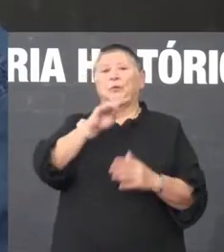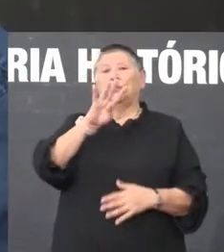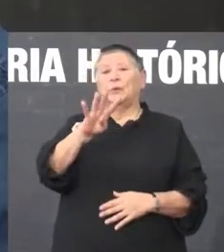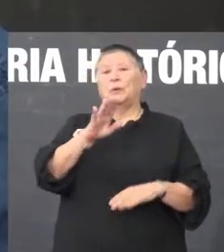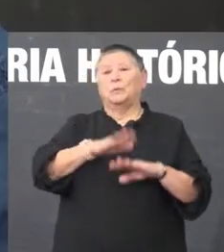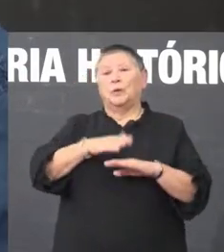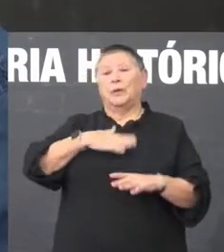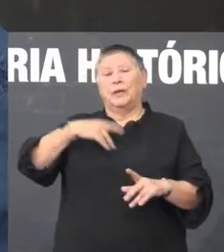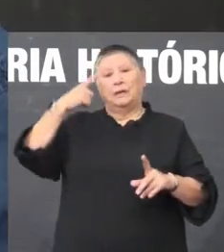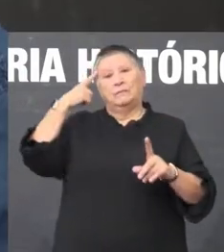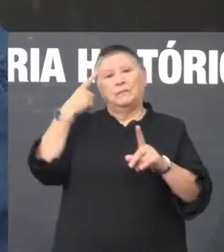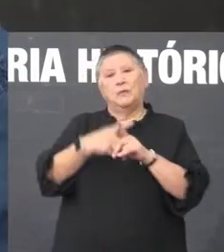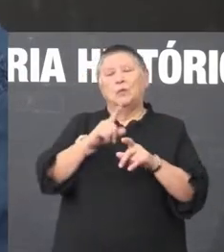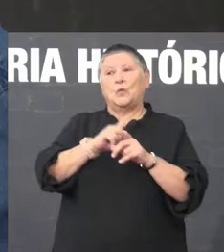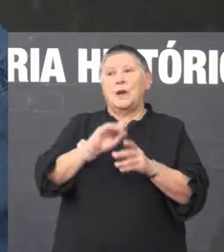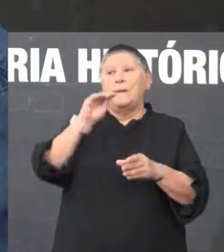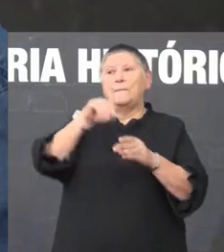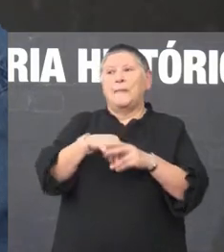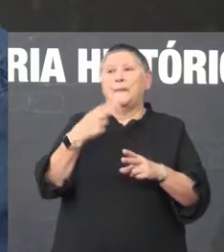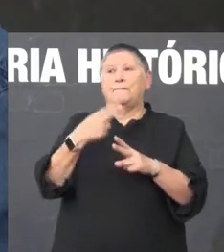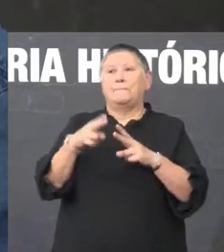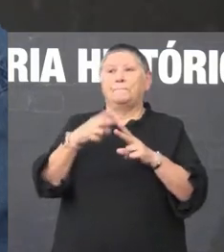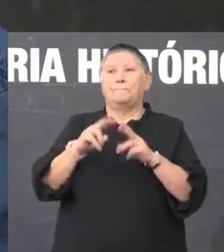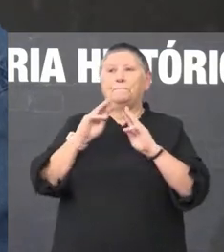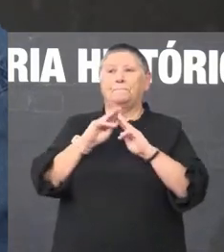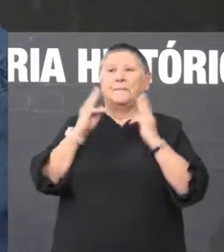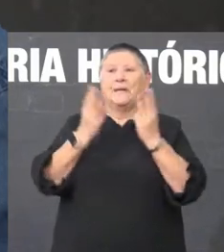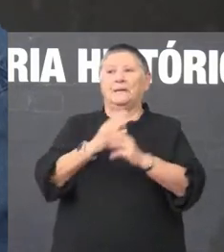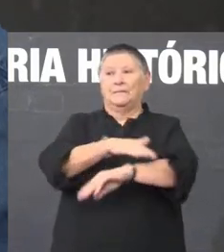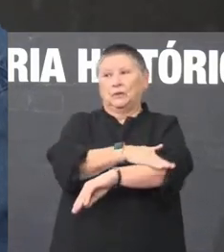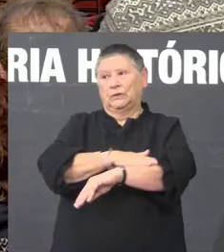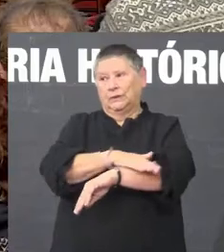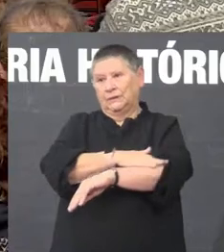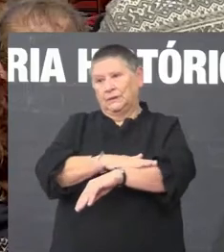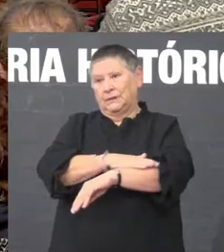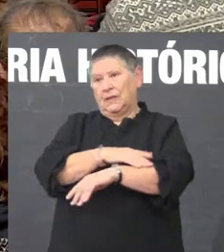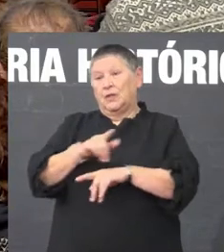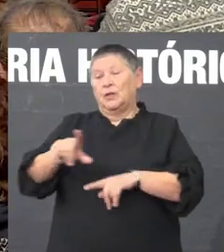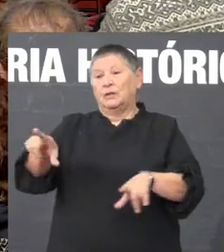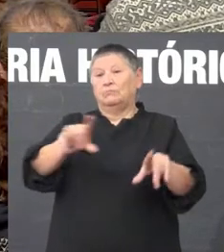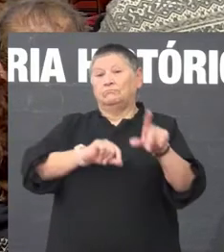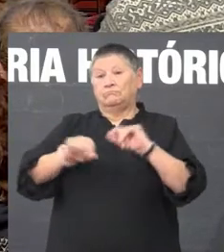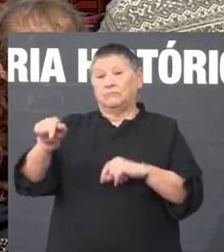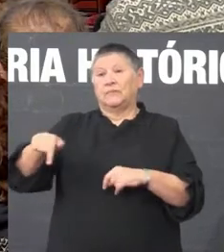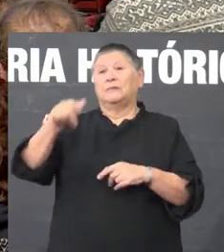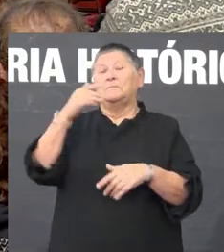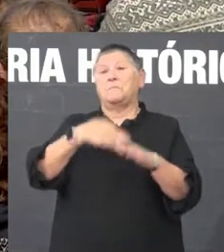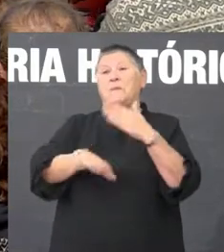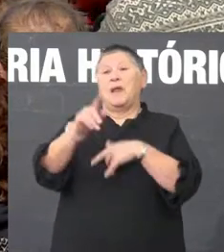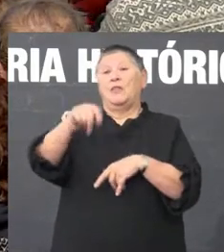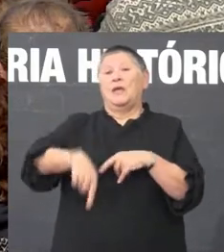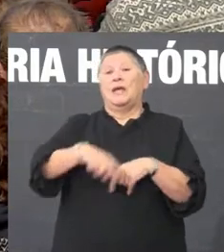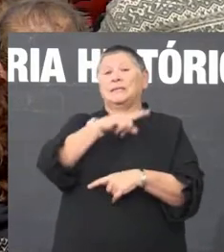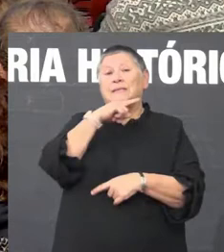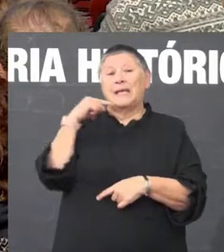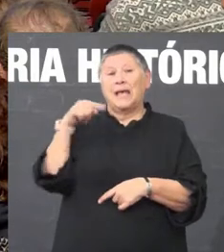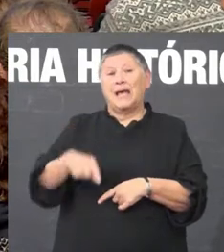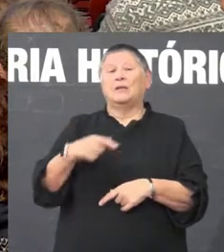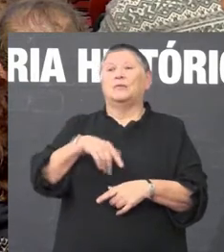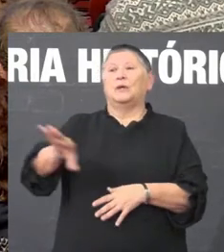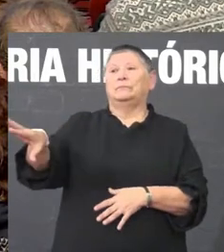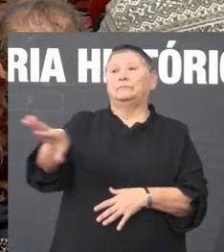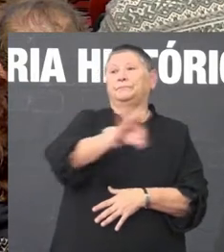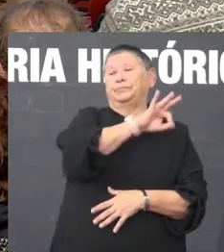seu escano no Parlamento Estatal, onde fora escollido en marzo dese ano como parte das listas de Esquerra por